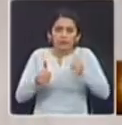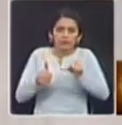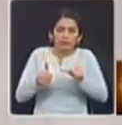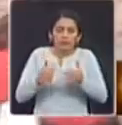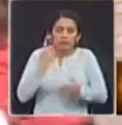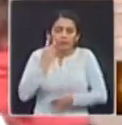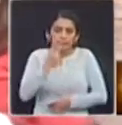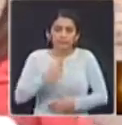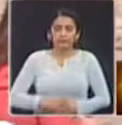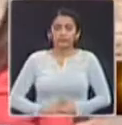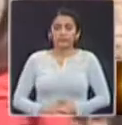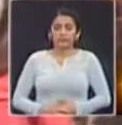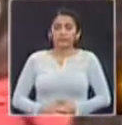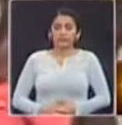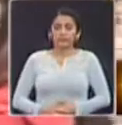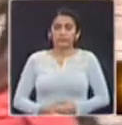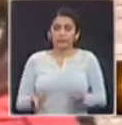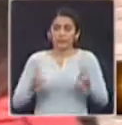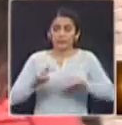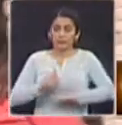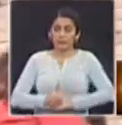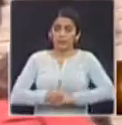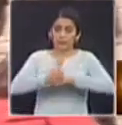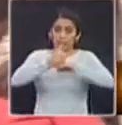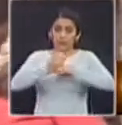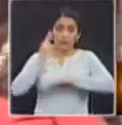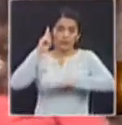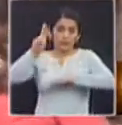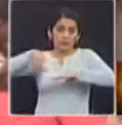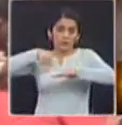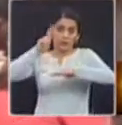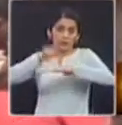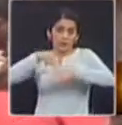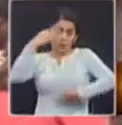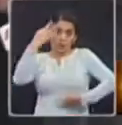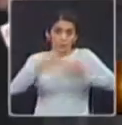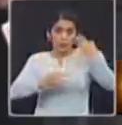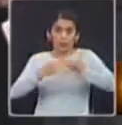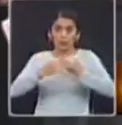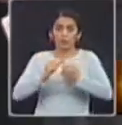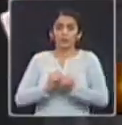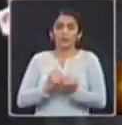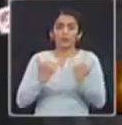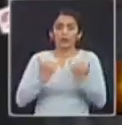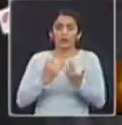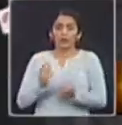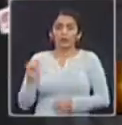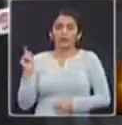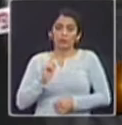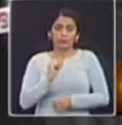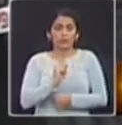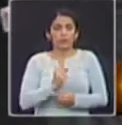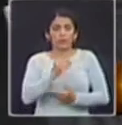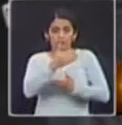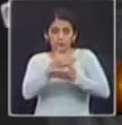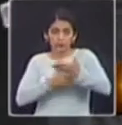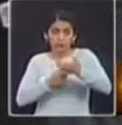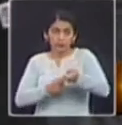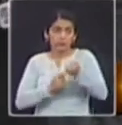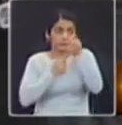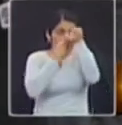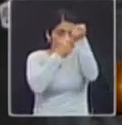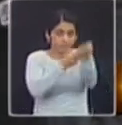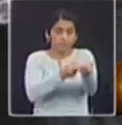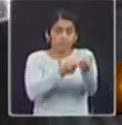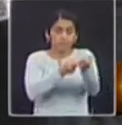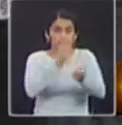G. Además, una funcionaria de la Corte Nacional de Justicia para entregar una notificación respecto a la acusación particular en